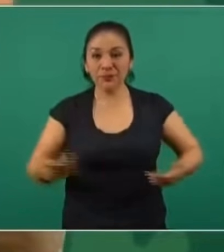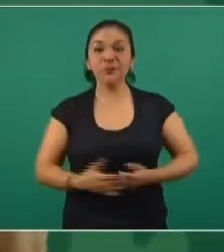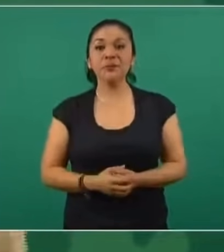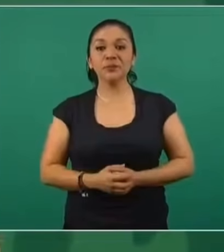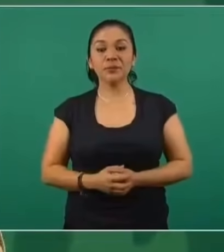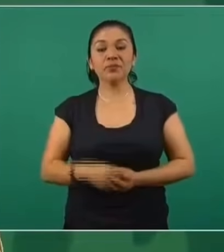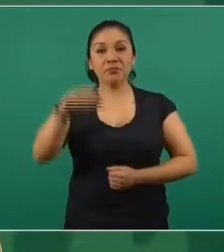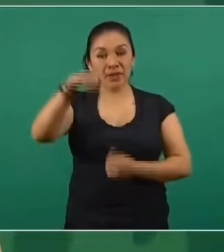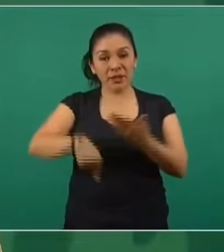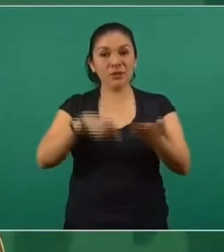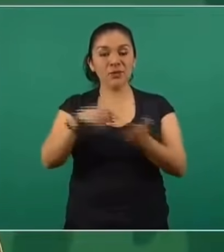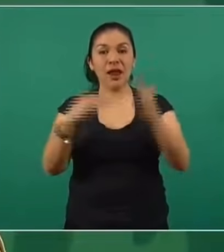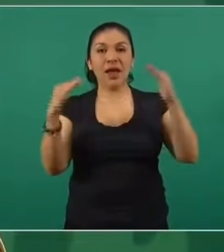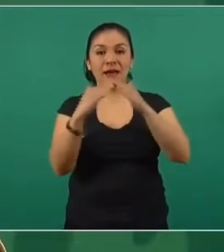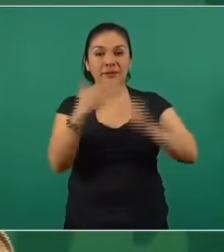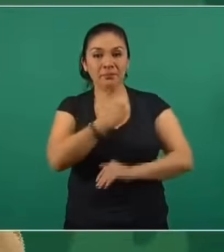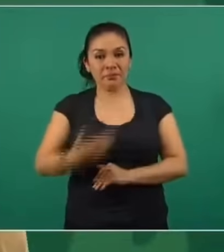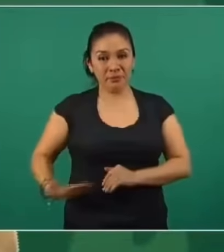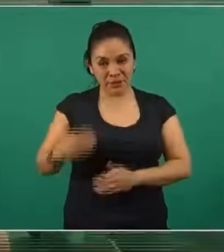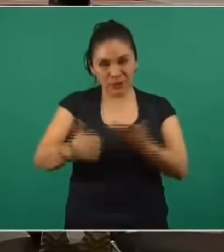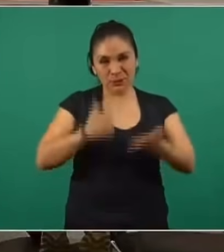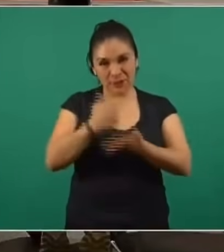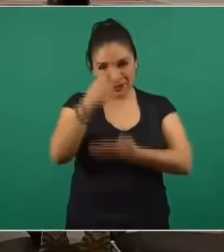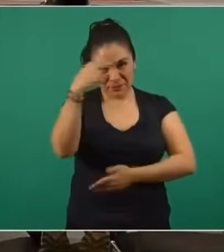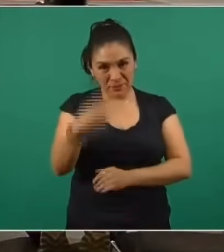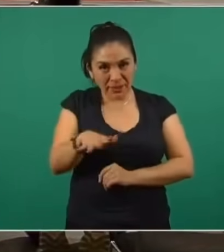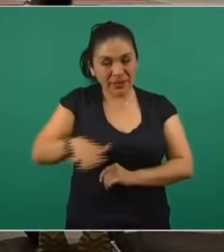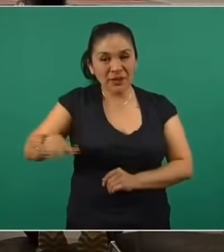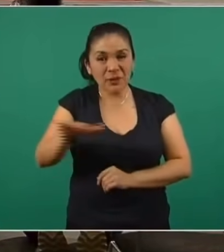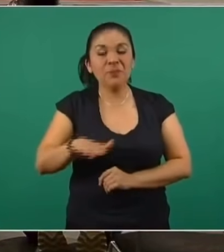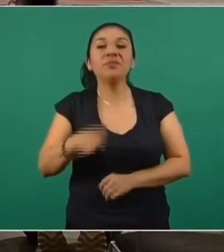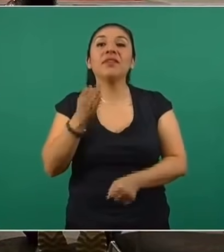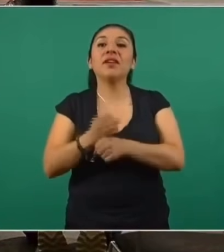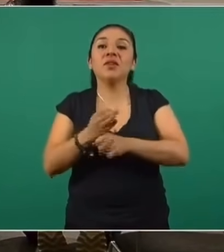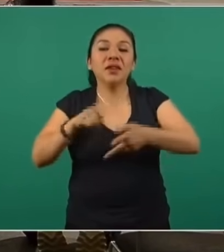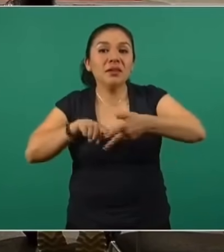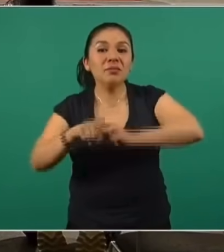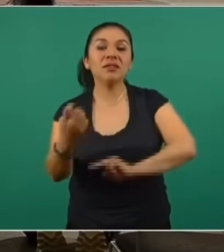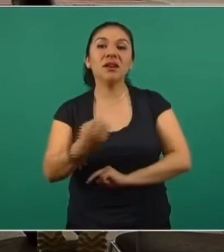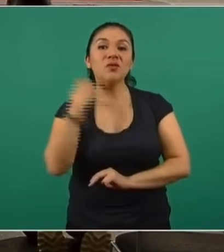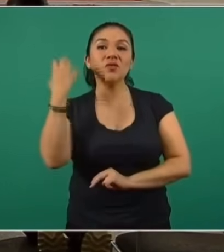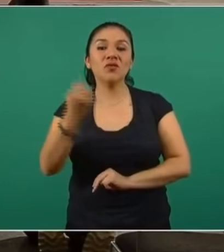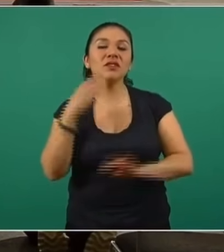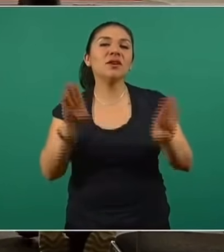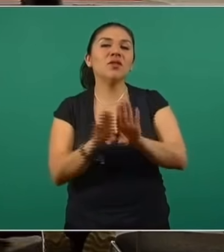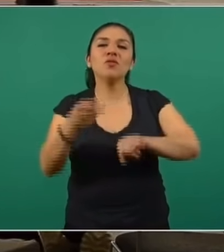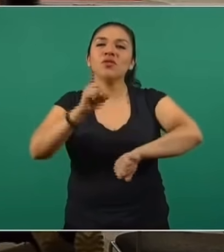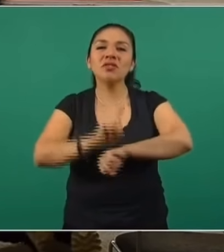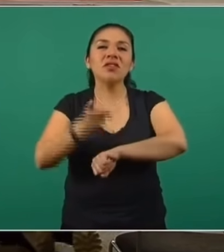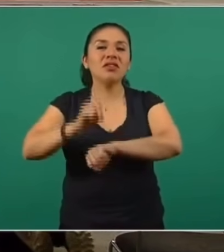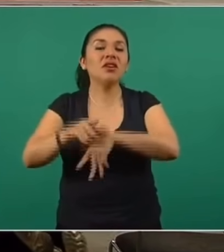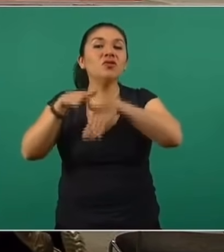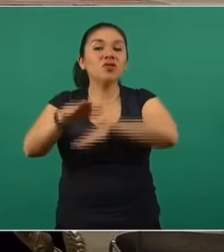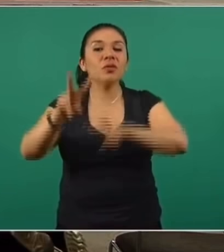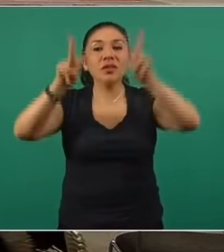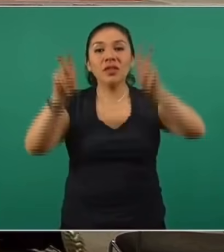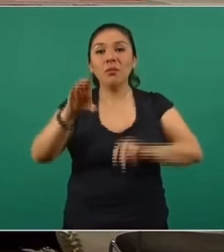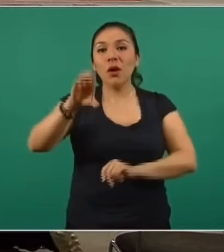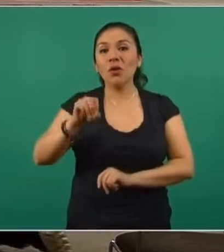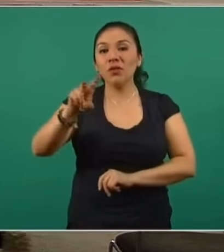Estamos en el Palacio Nacional de México, en la Ciudad de México, y vamos a iniciar la conferencia de prensa diaria sobre COVID